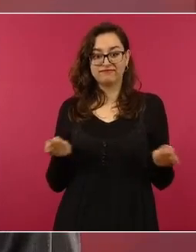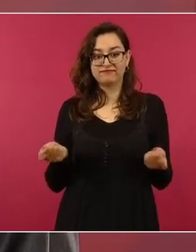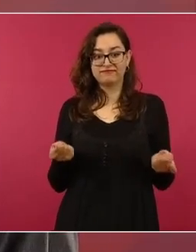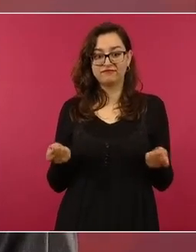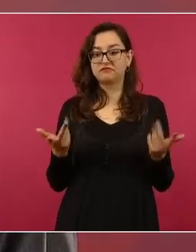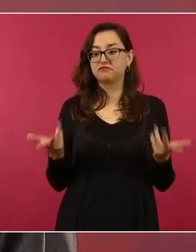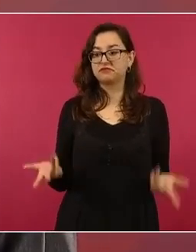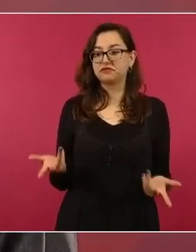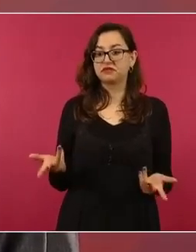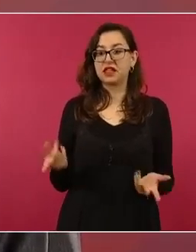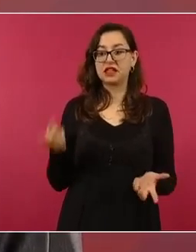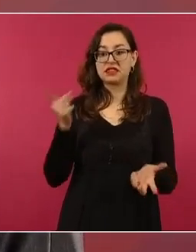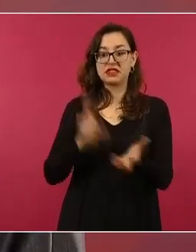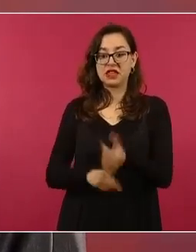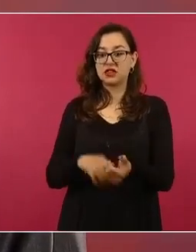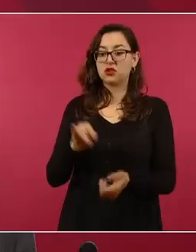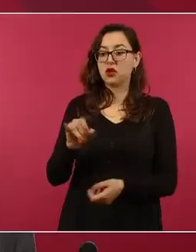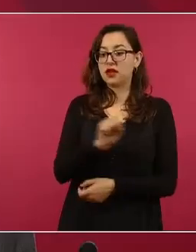un cascarón.